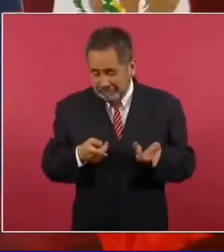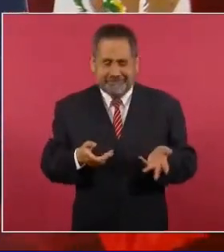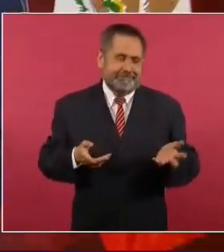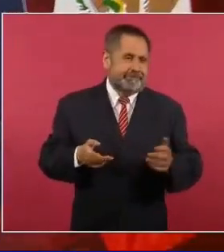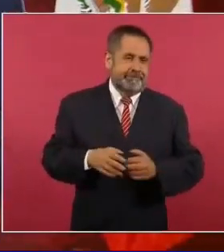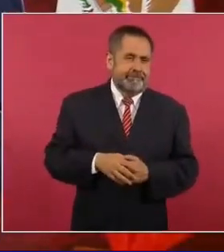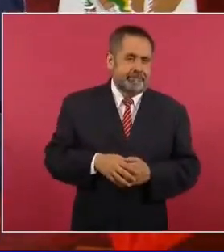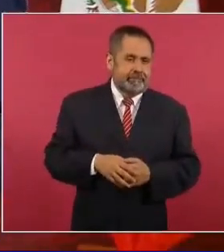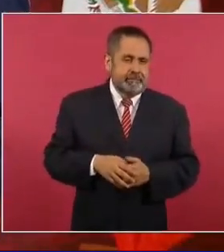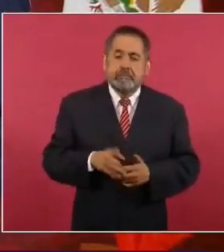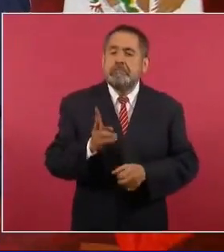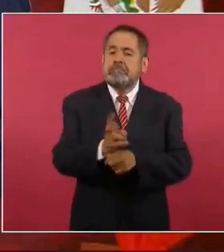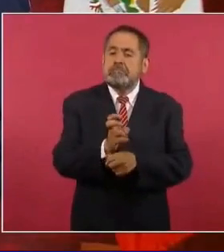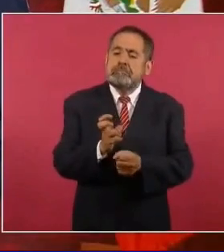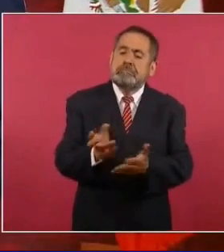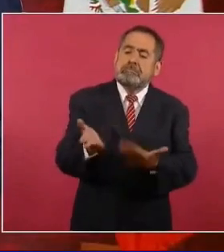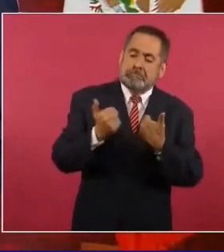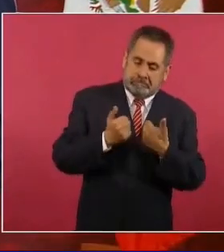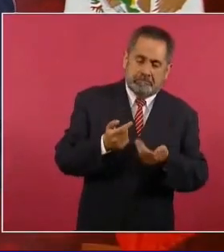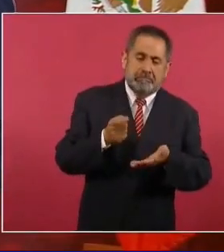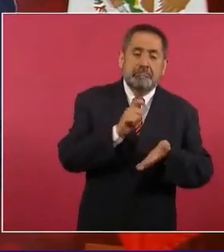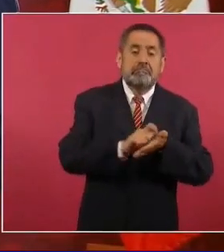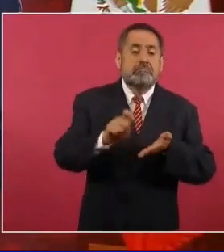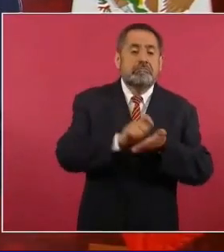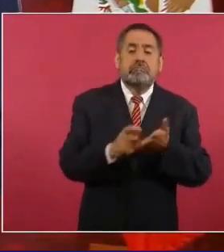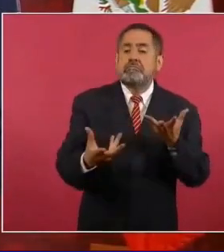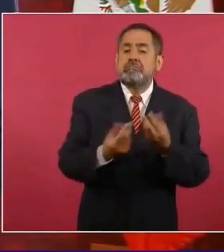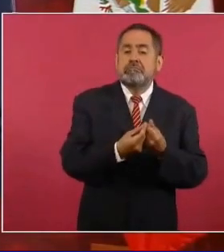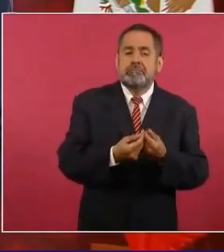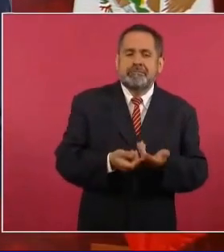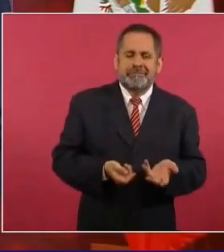y lo invitan a escribir